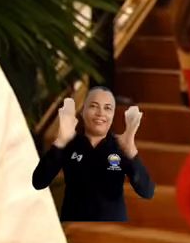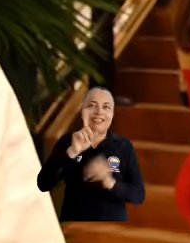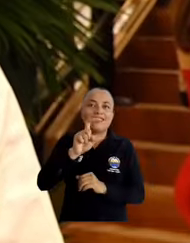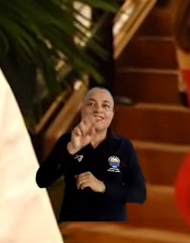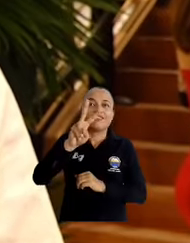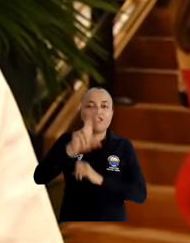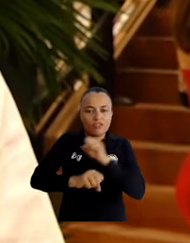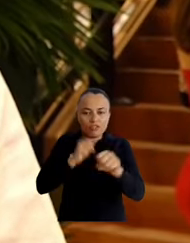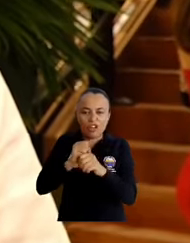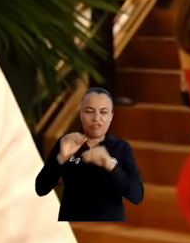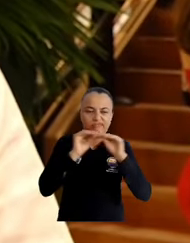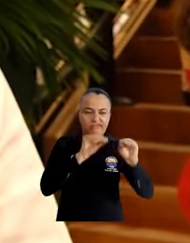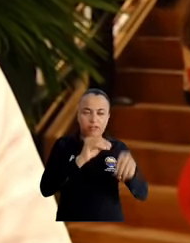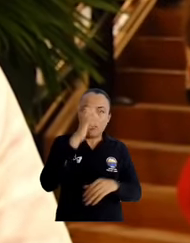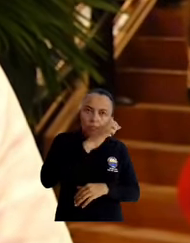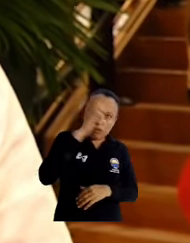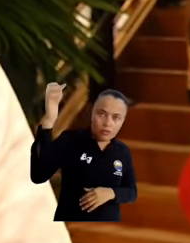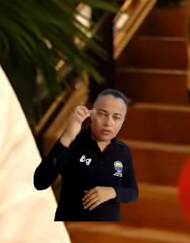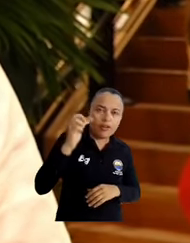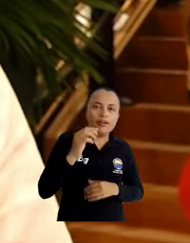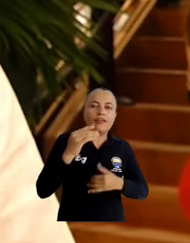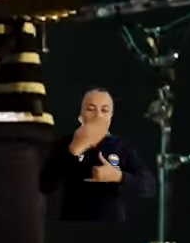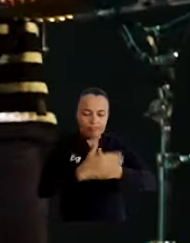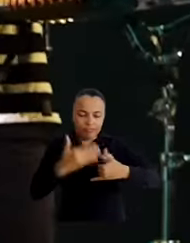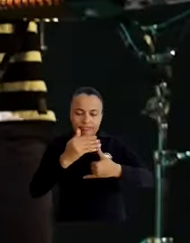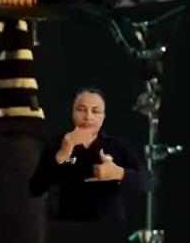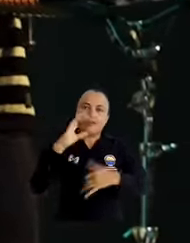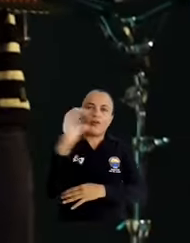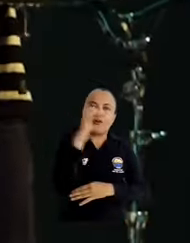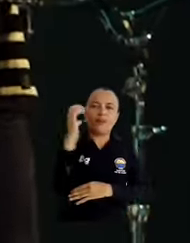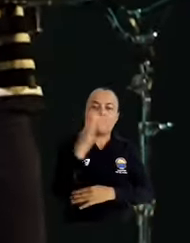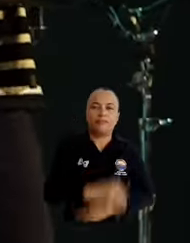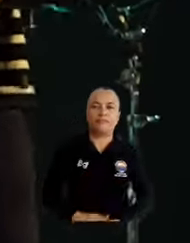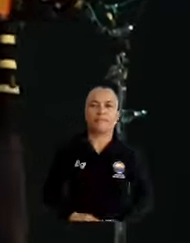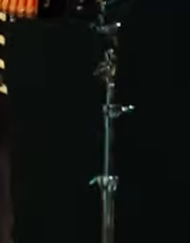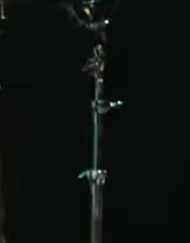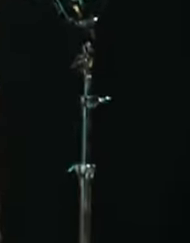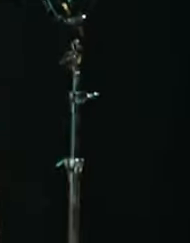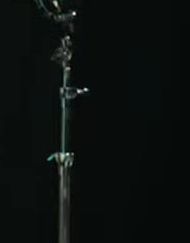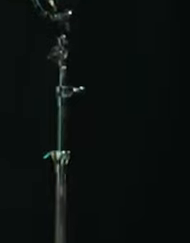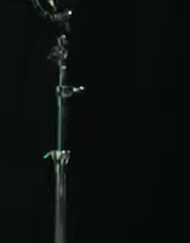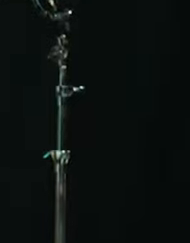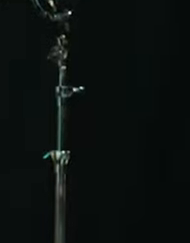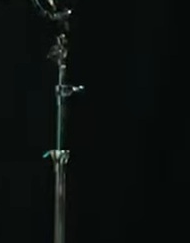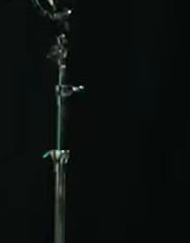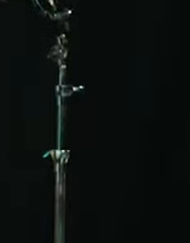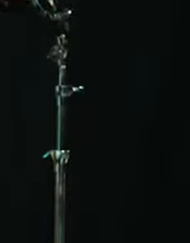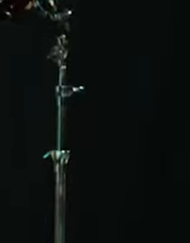años, formando a los profesionales para la región y para el país. La universidad.